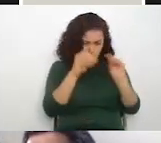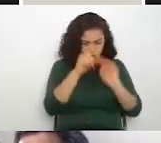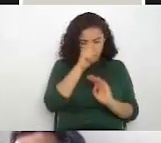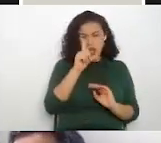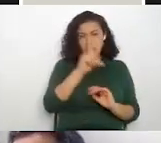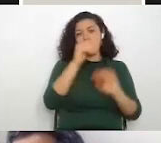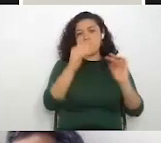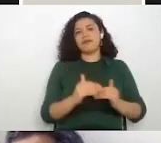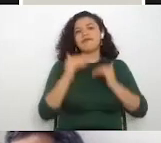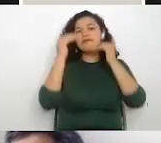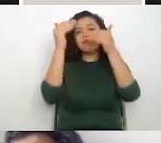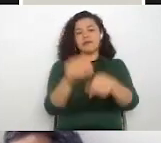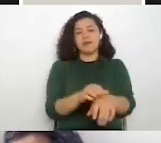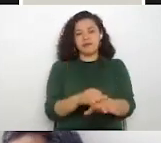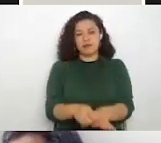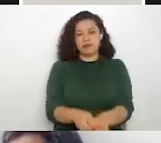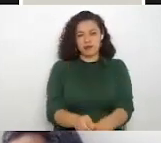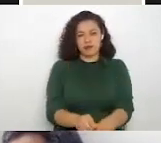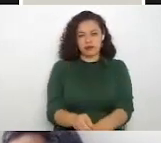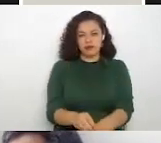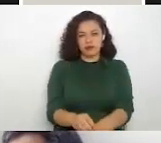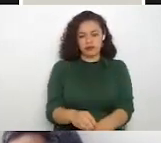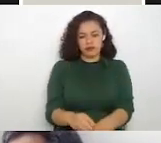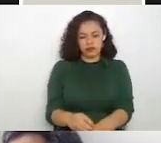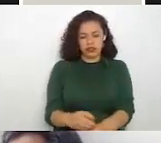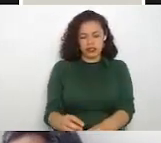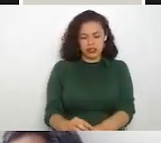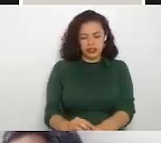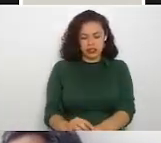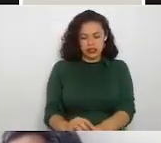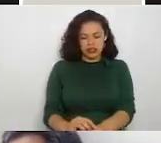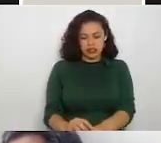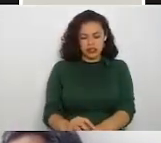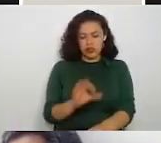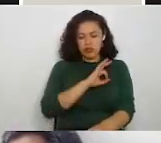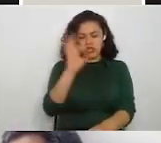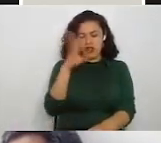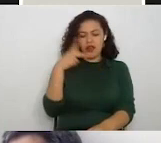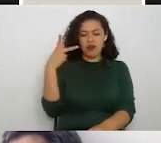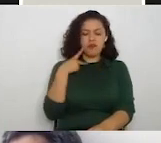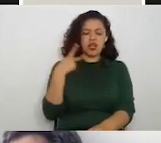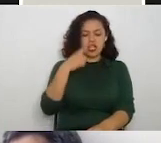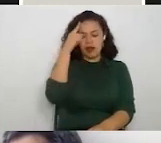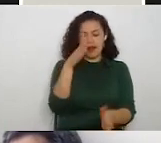más adelante, pudieran ser políticas de qué documentación se requiere o qué